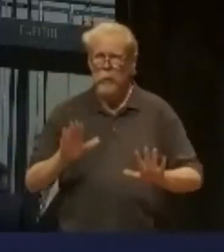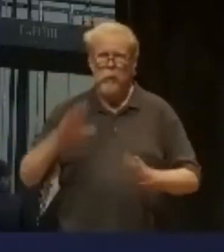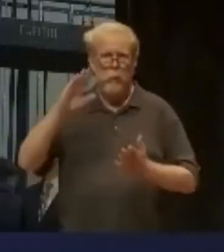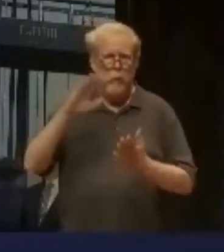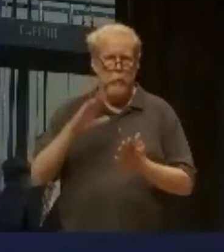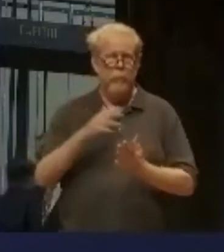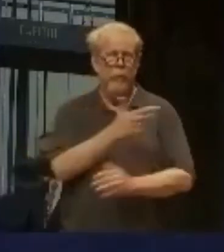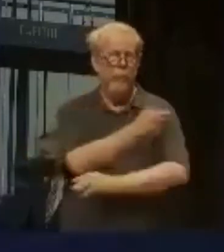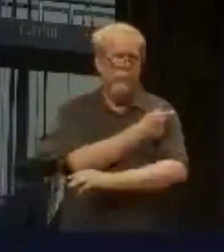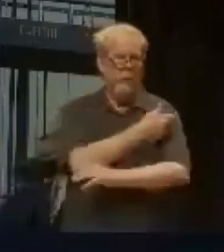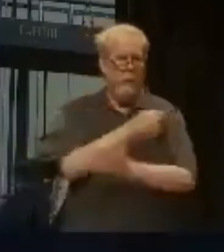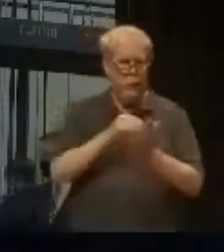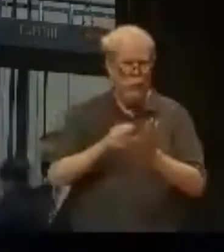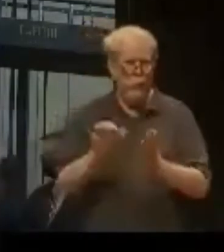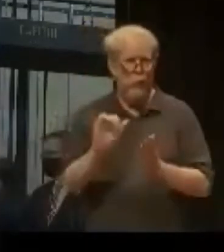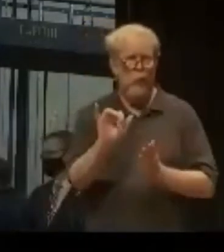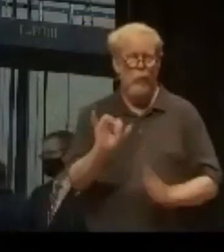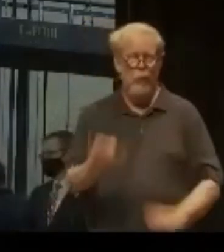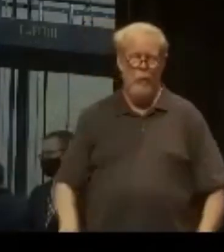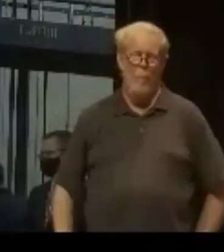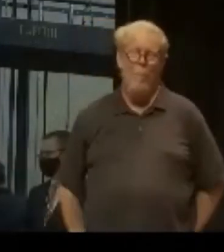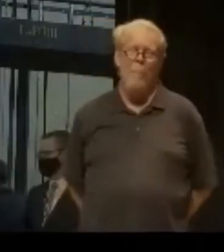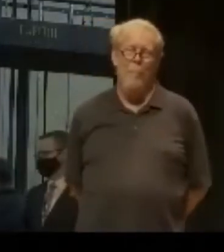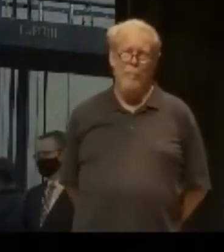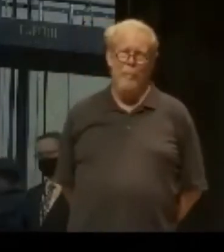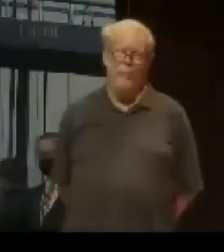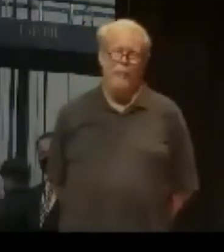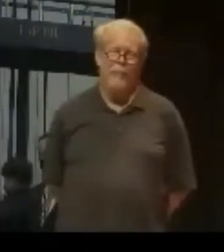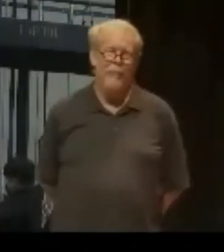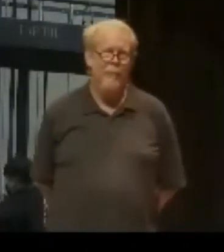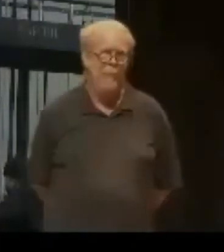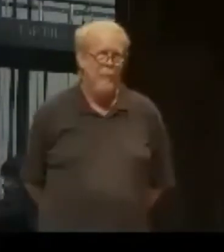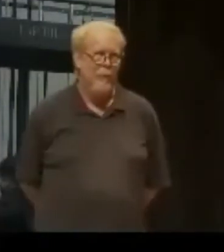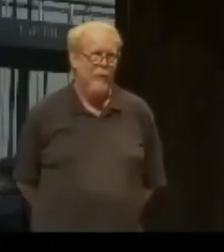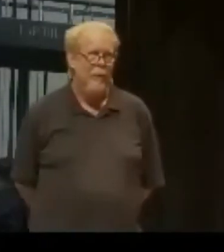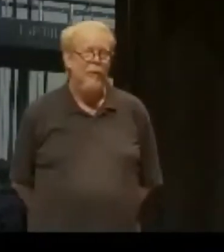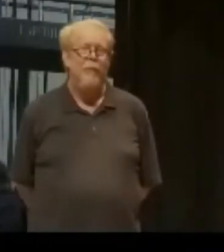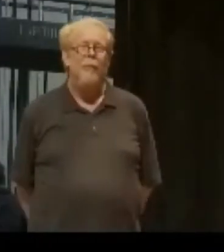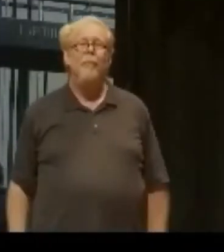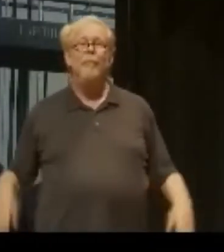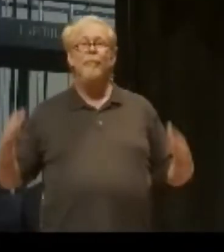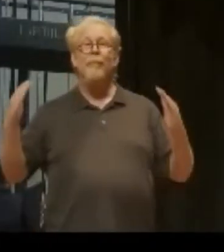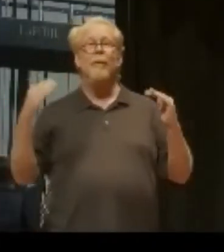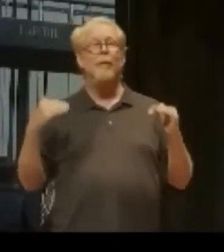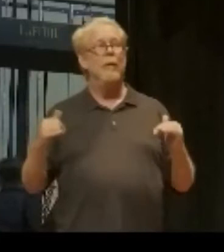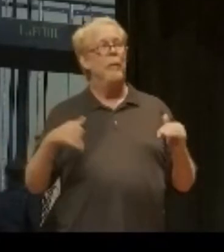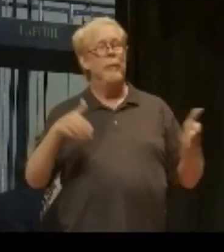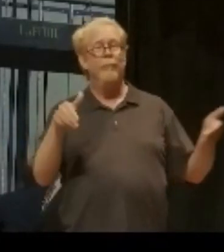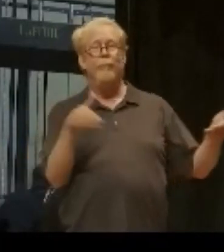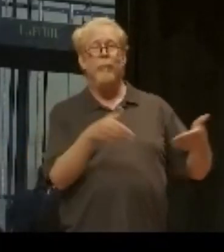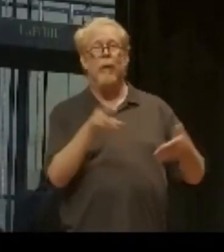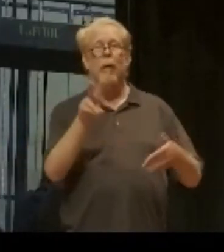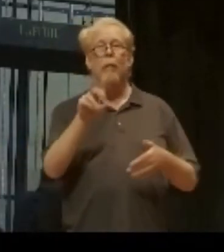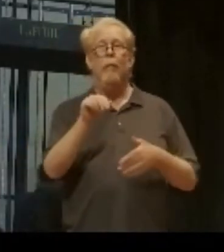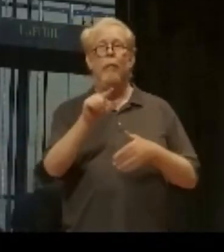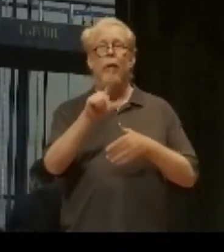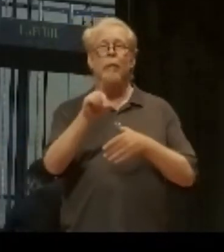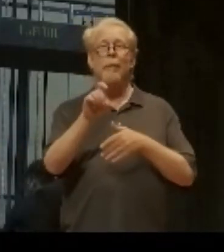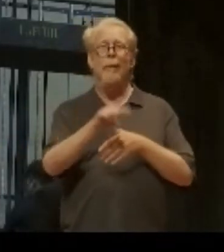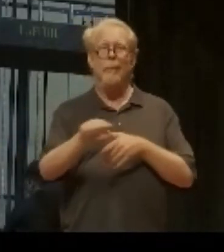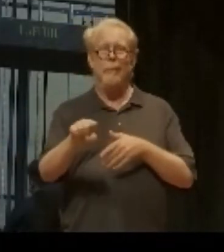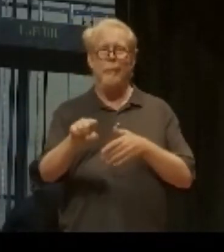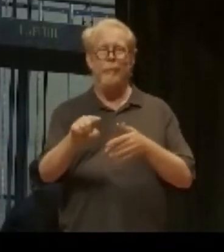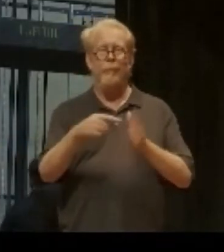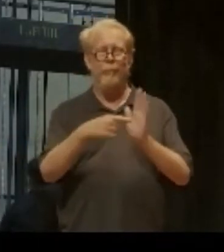túnel, especialmente a medida que empezamos a vacunar también a los estudiantes. Y bueno, les voy a presentar a la